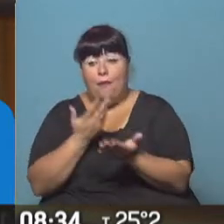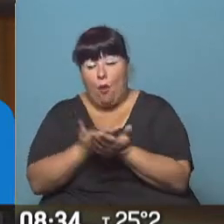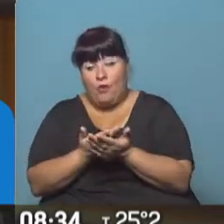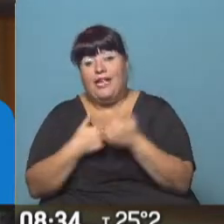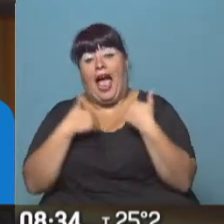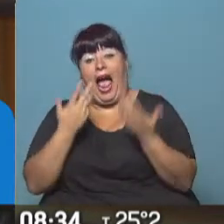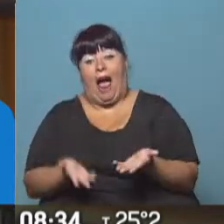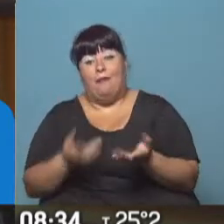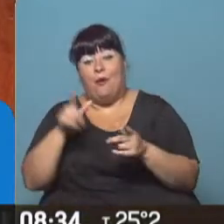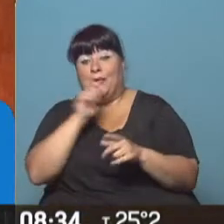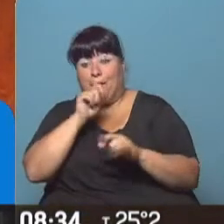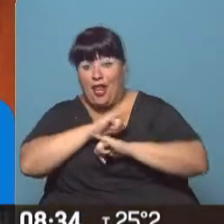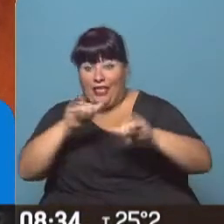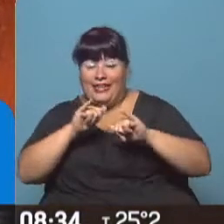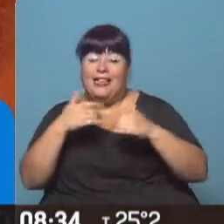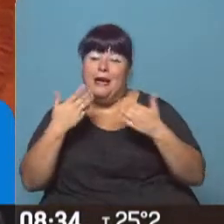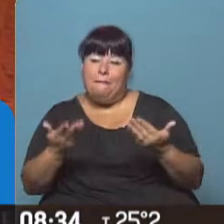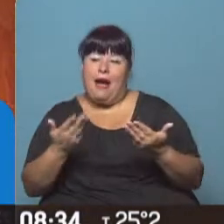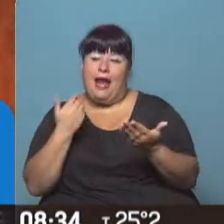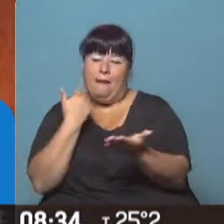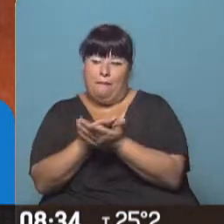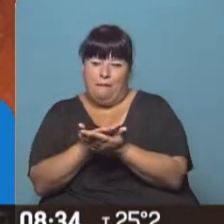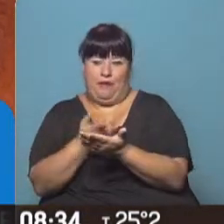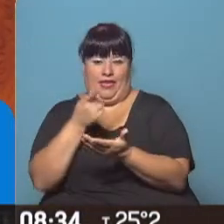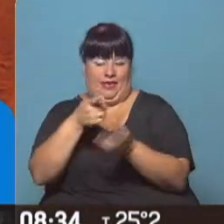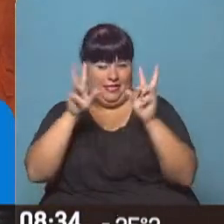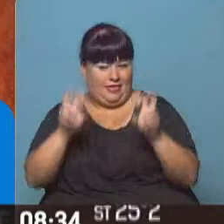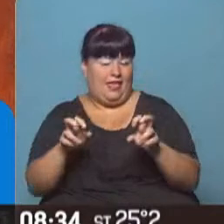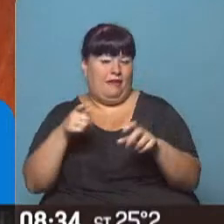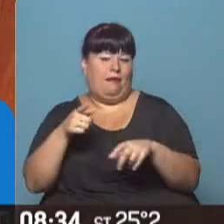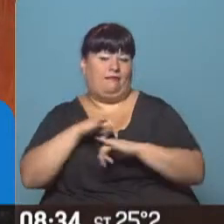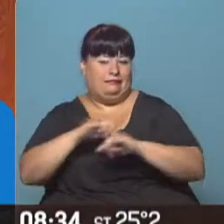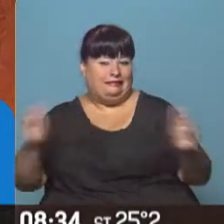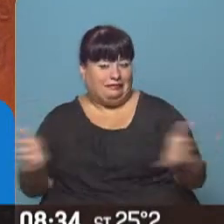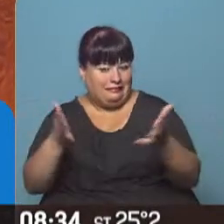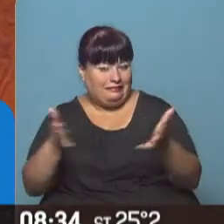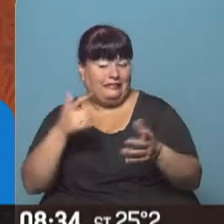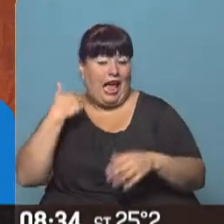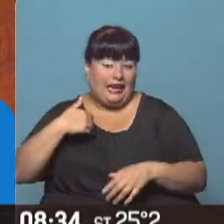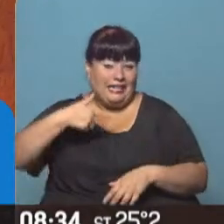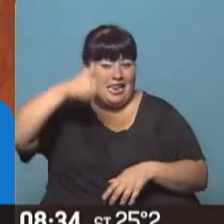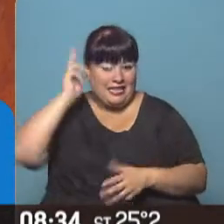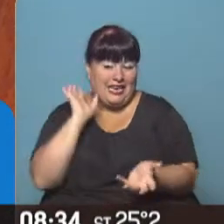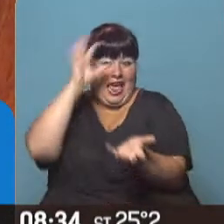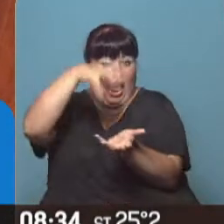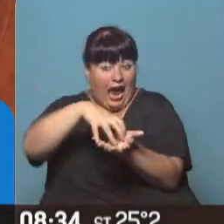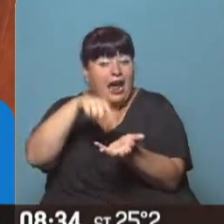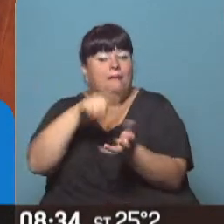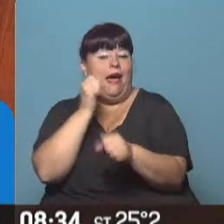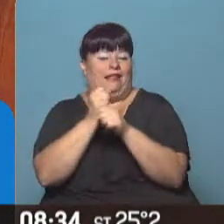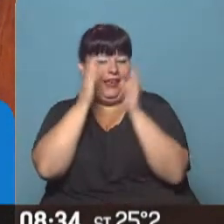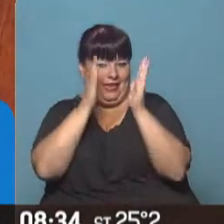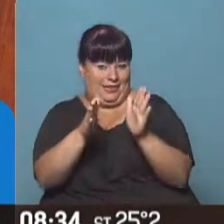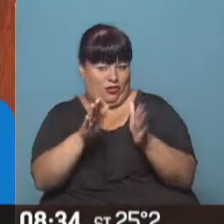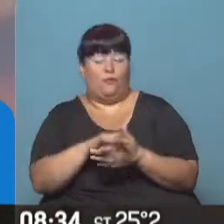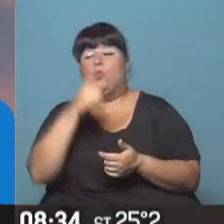aprovechamos este medio como para poder instalar esta cuestión y promover entre argentina y chilena una agencia que se ocupe de estos